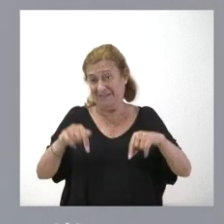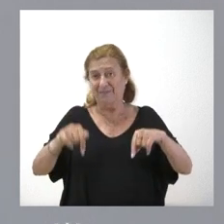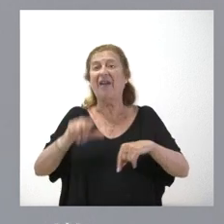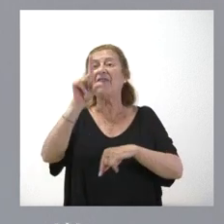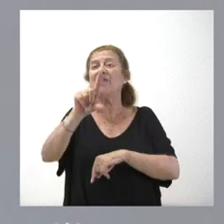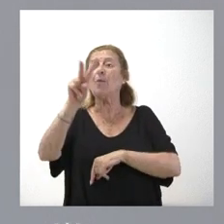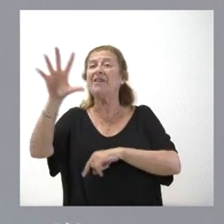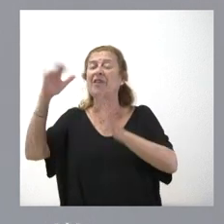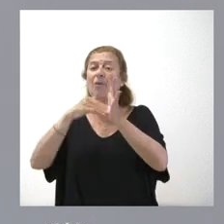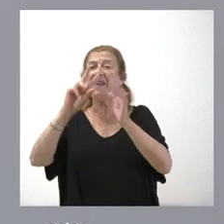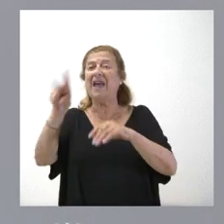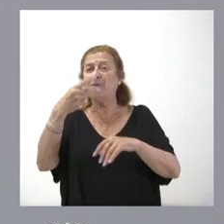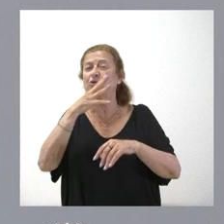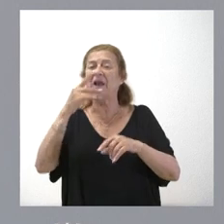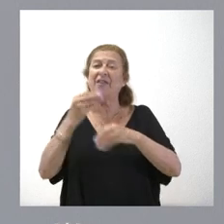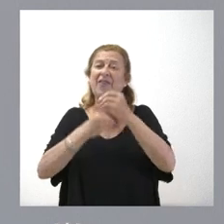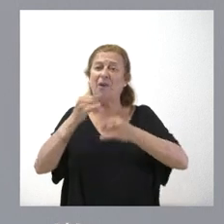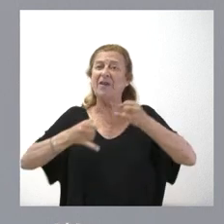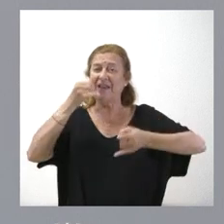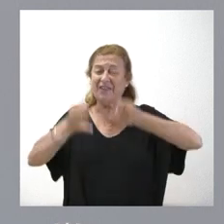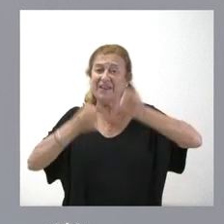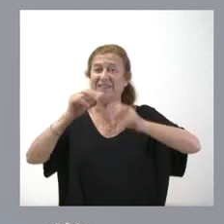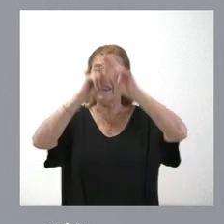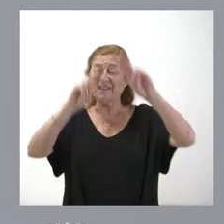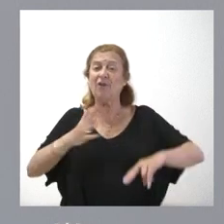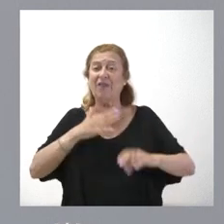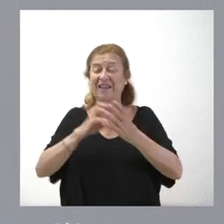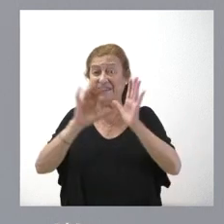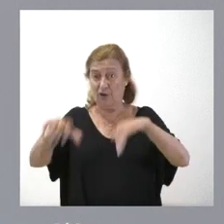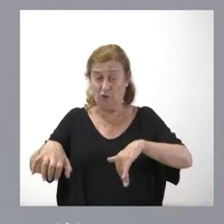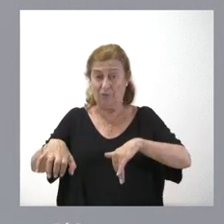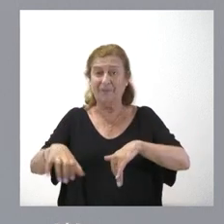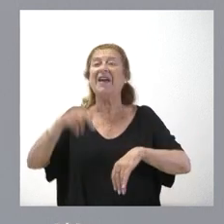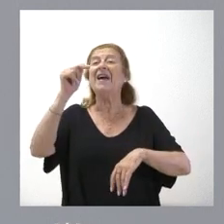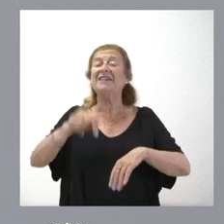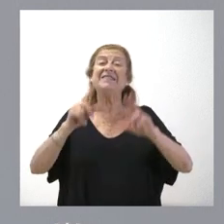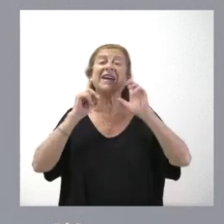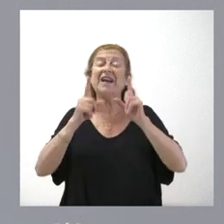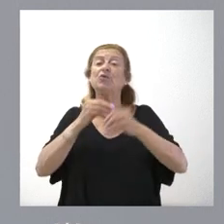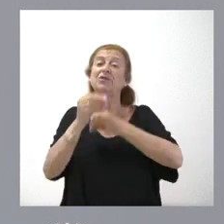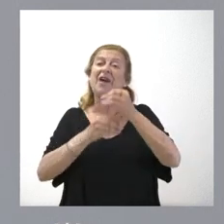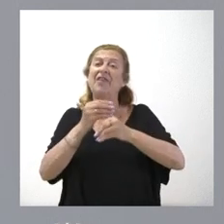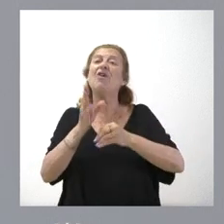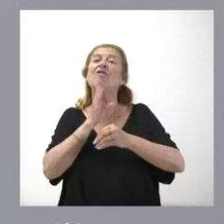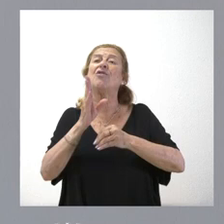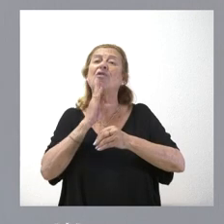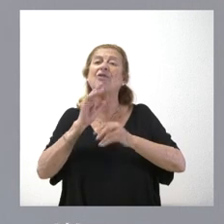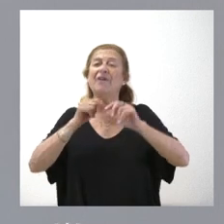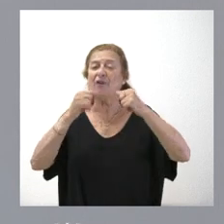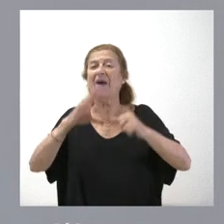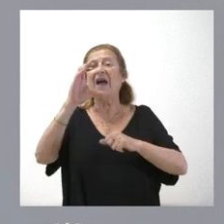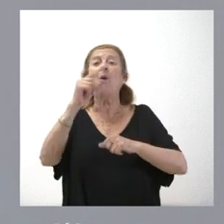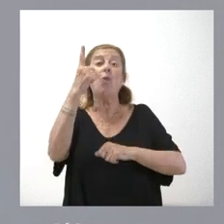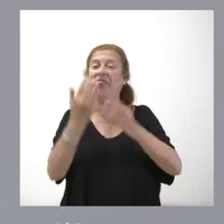125,000 para la celebración de la vuelta ciclista internacional de Castilla y león que en este caso se celebrará en formato de clásica de un